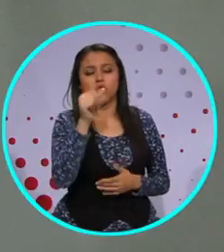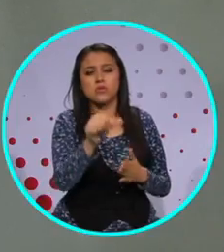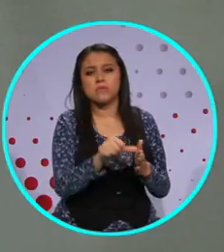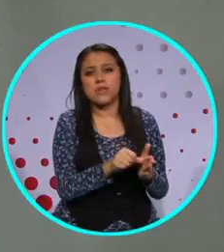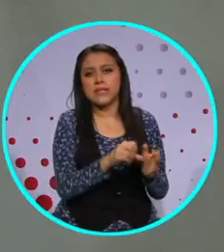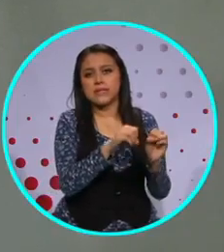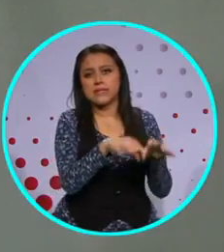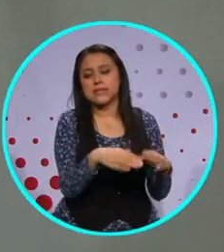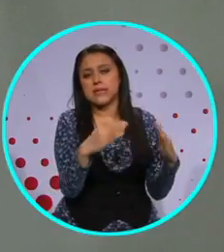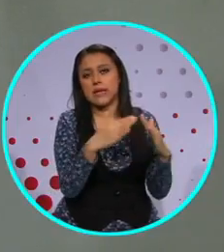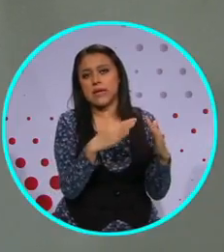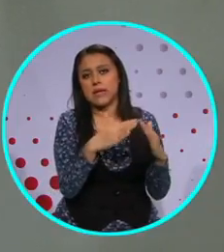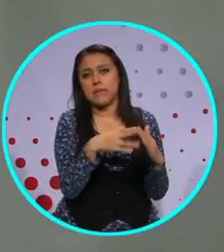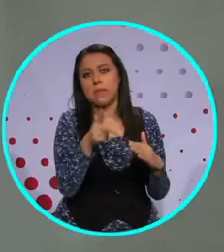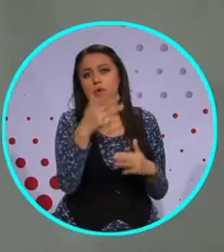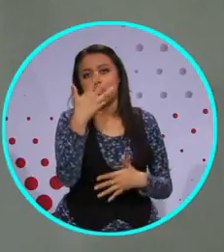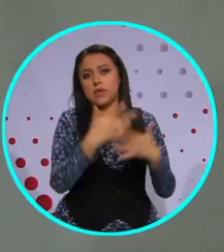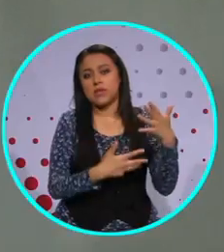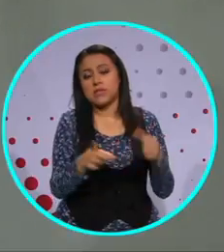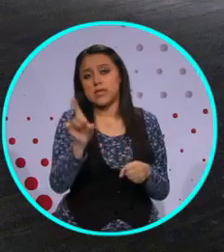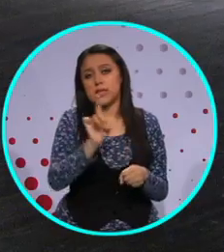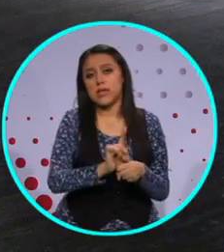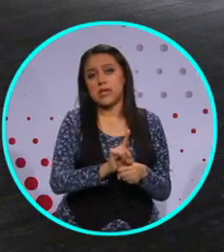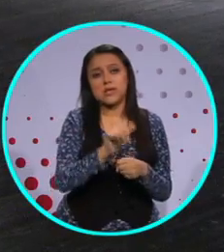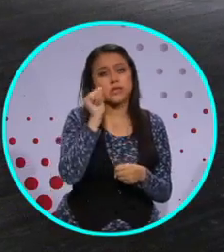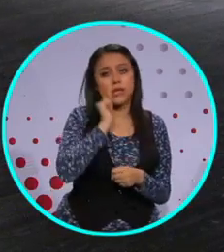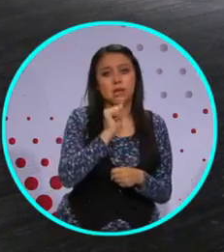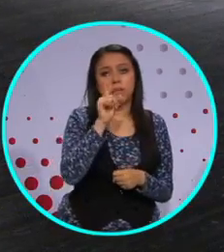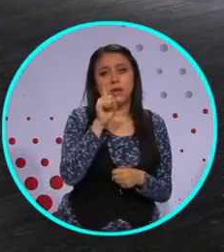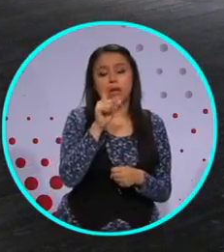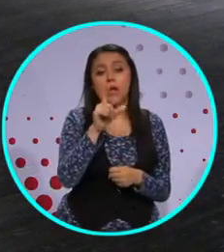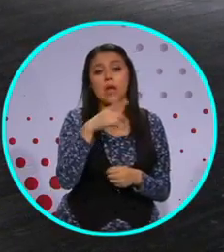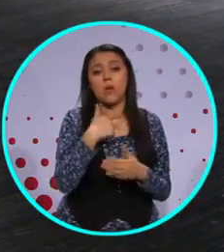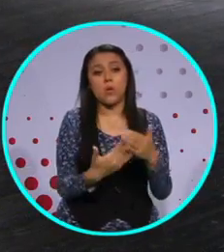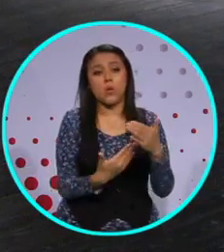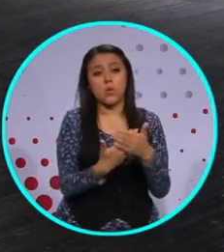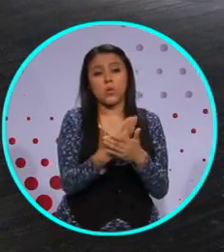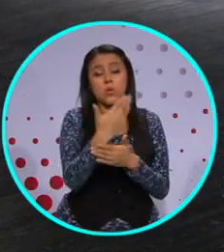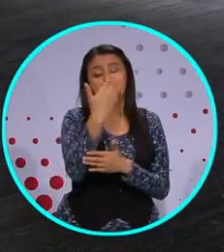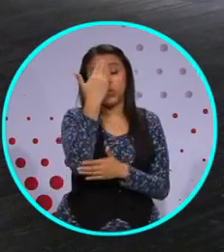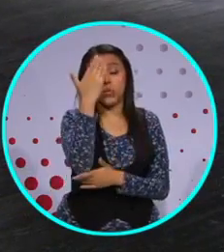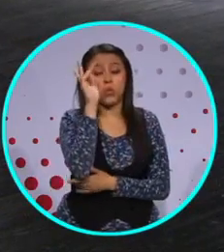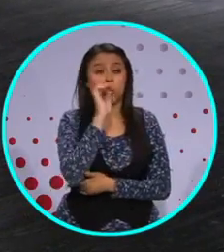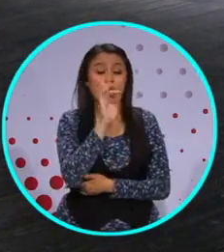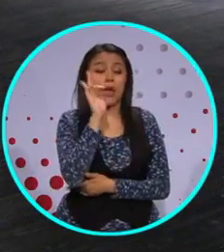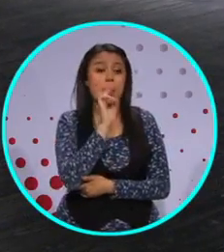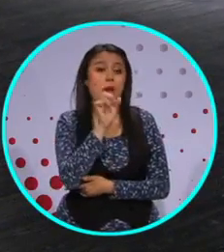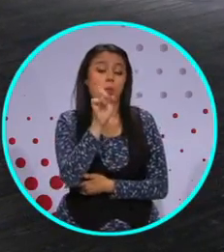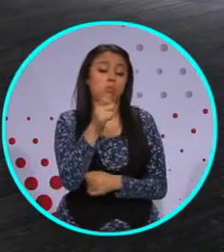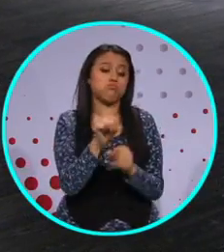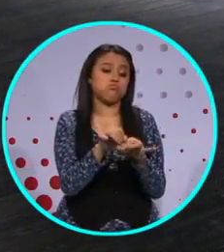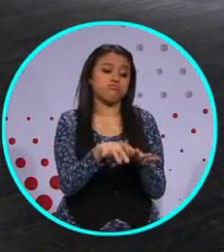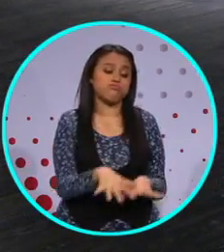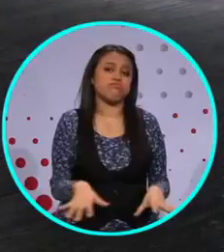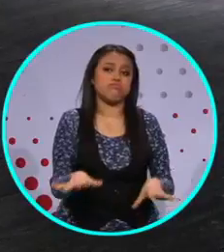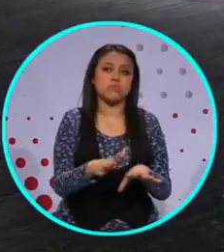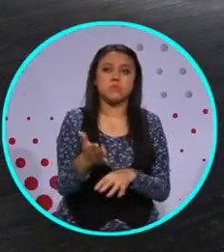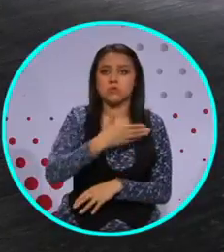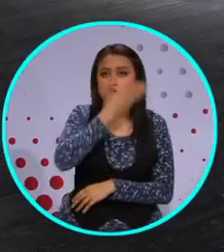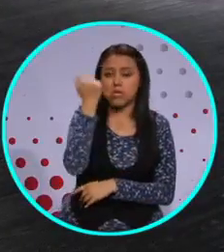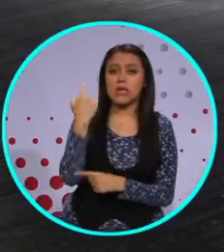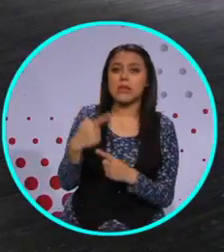pero que fuga como 15 días todas las madrugadas amanecen en los charcos de agua cuando llega la presión de la madrugada la